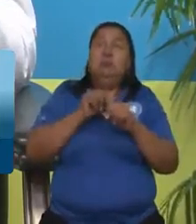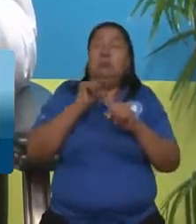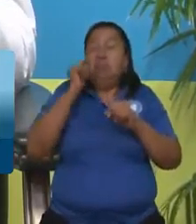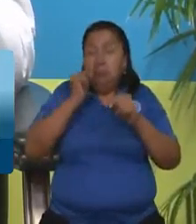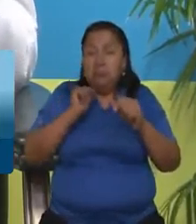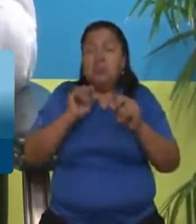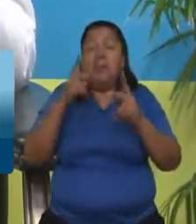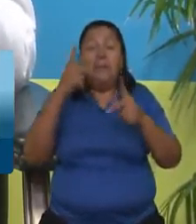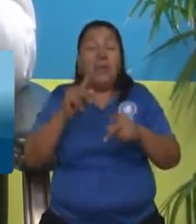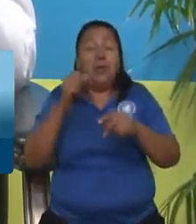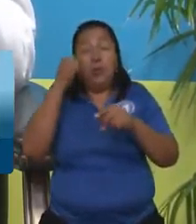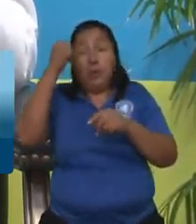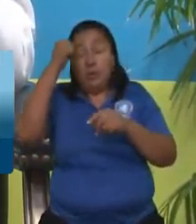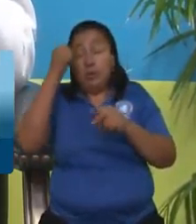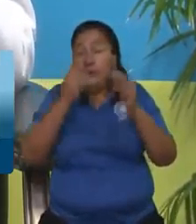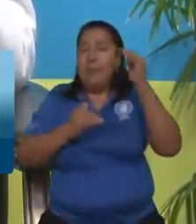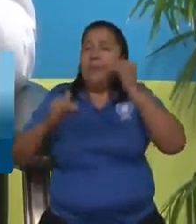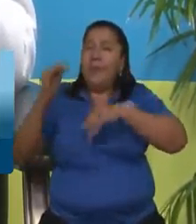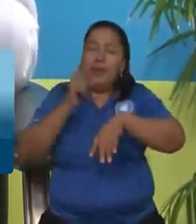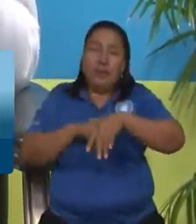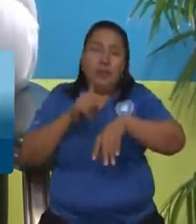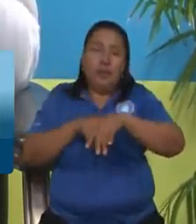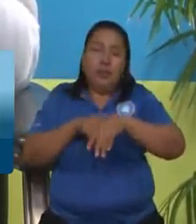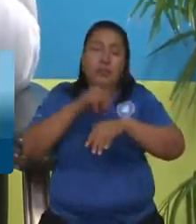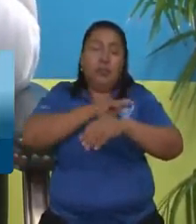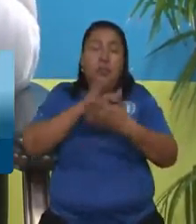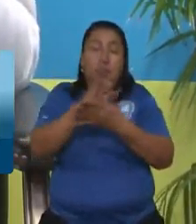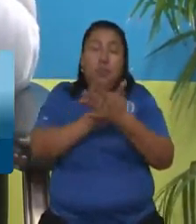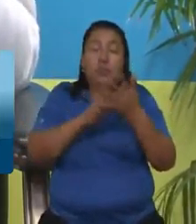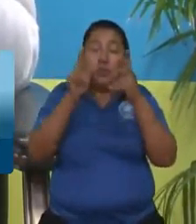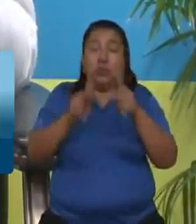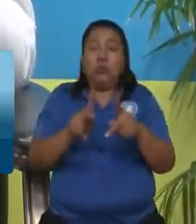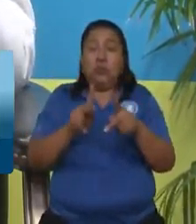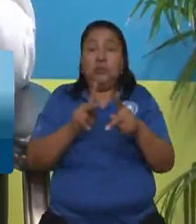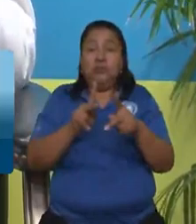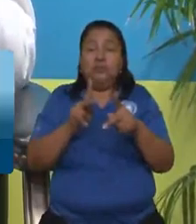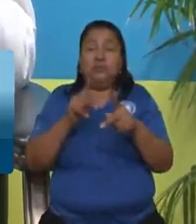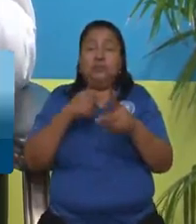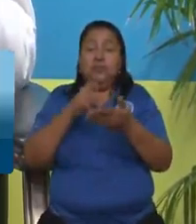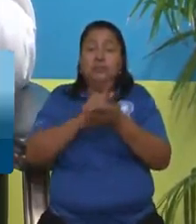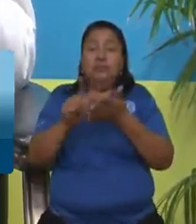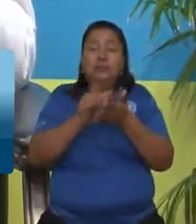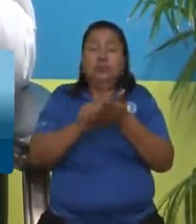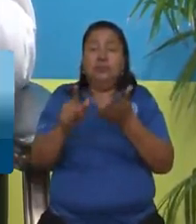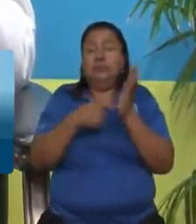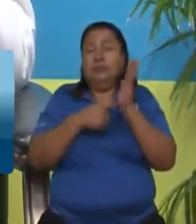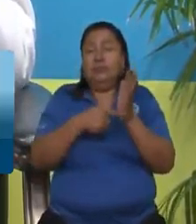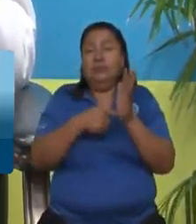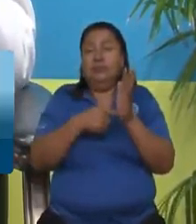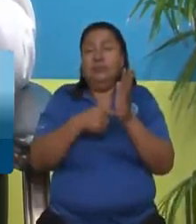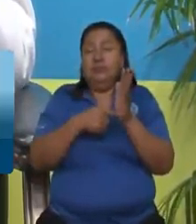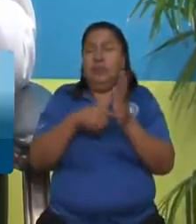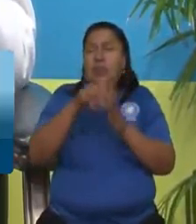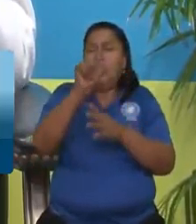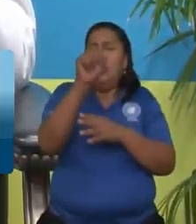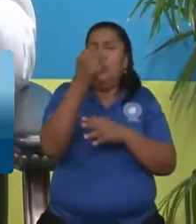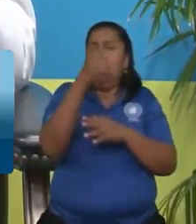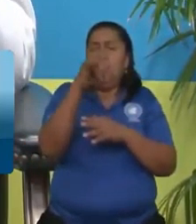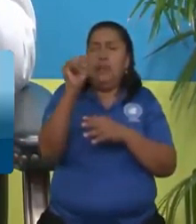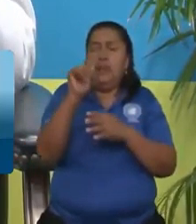no tengo tiempo. Entonces ese es el que más llega complicado, porque los niños... Un niño llorando no te va a dejar en paz